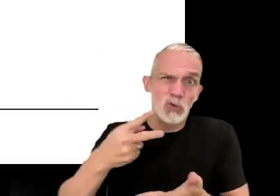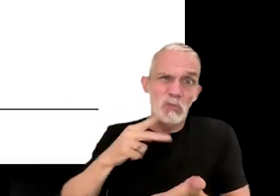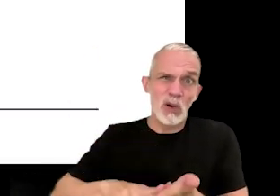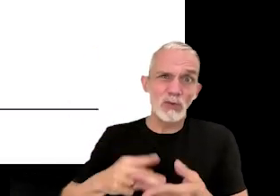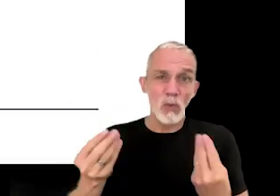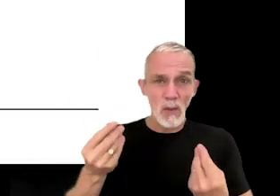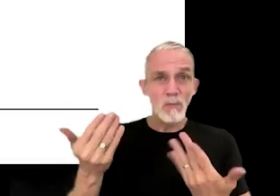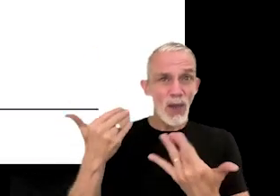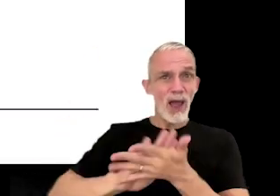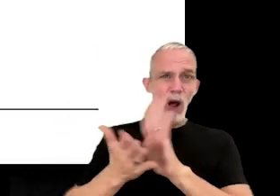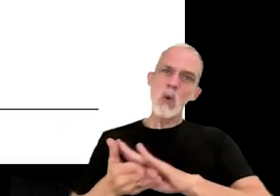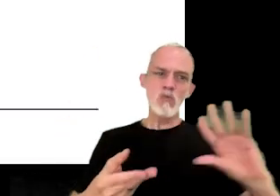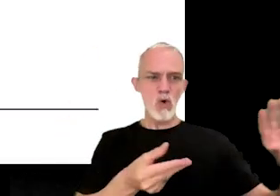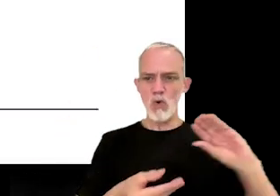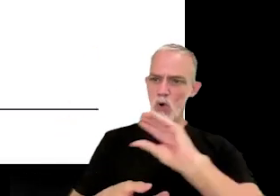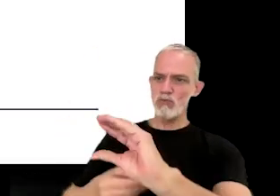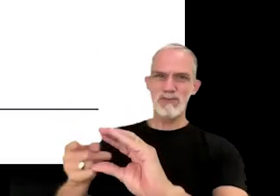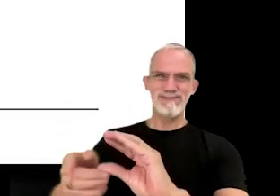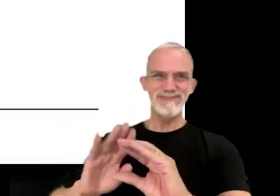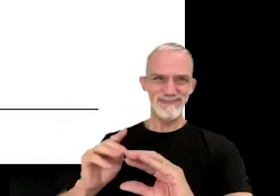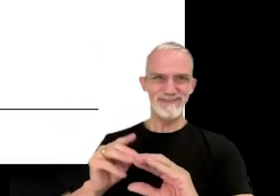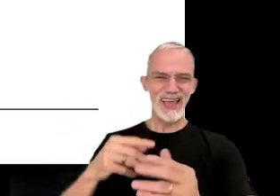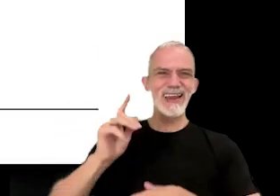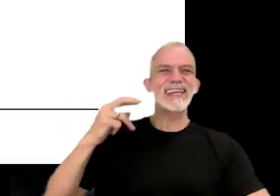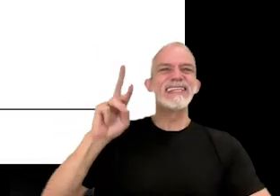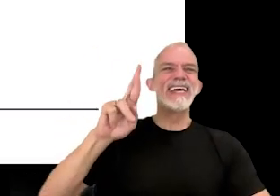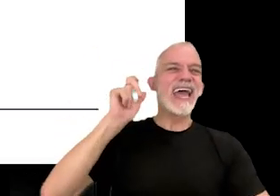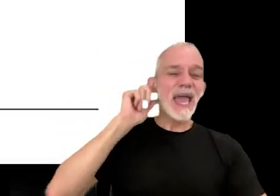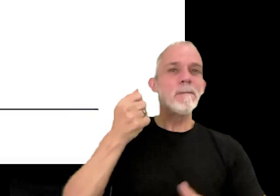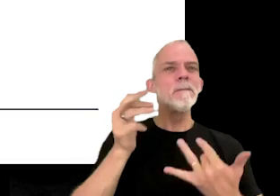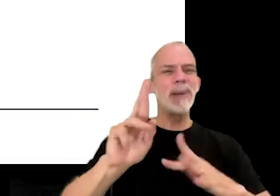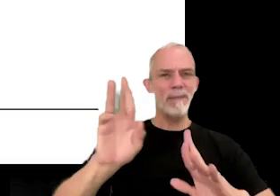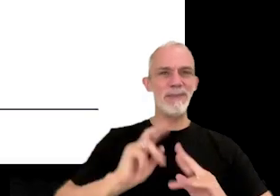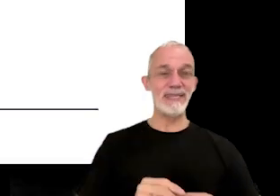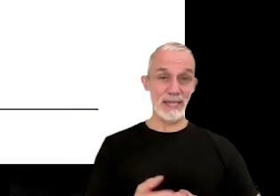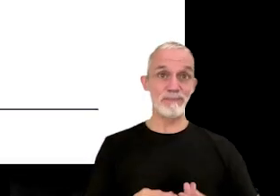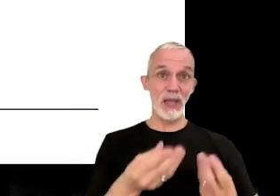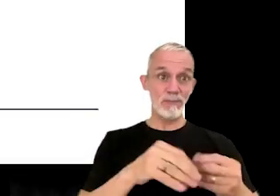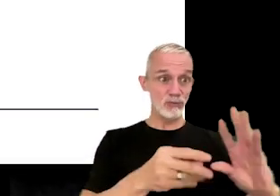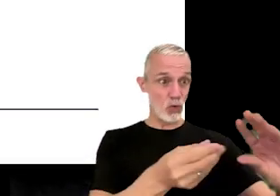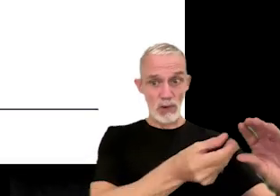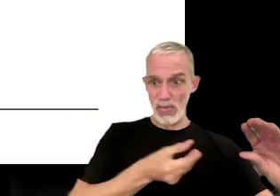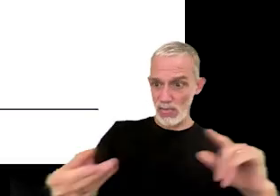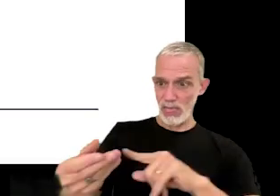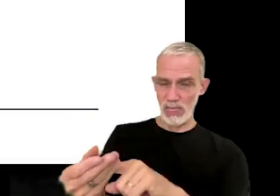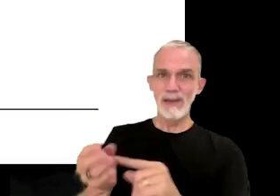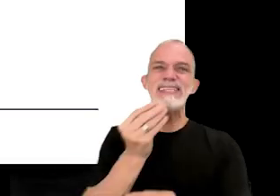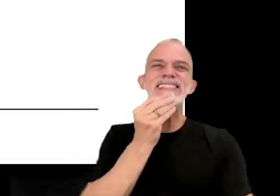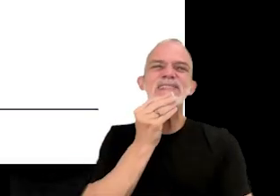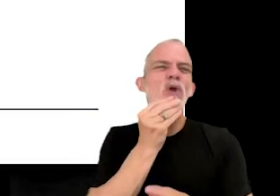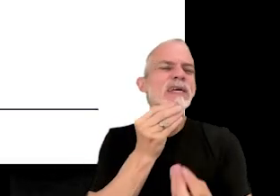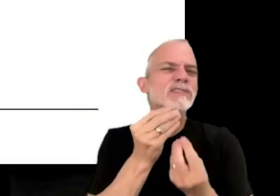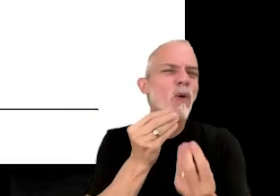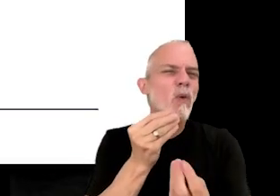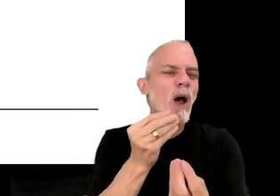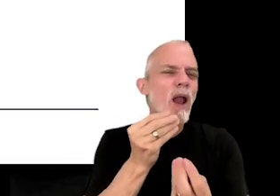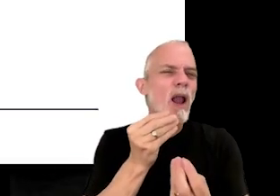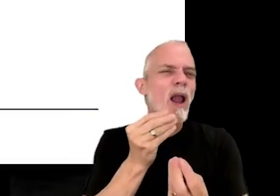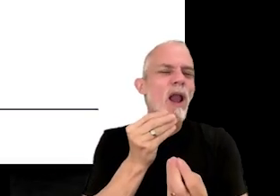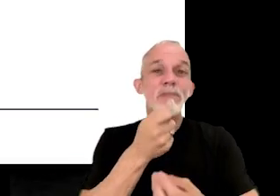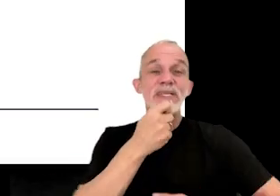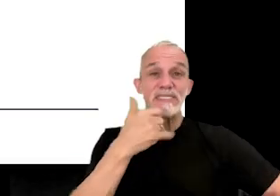compensar, ¿no? Que las resoluciones generales me lo permitan. En este caso, la simulación se da cuando